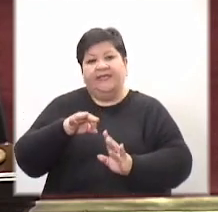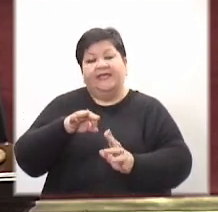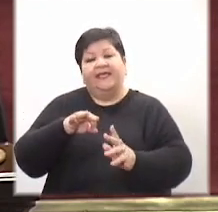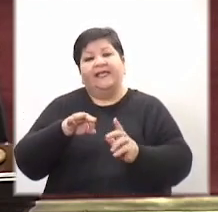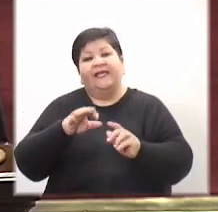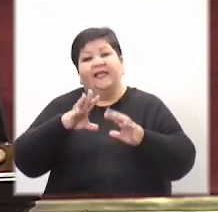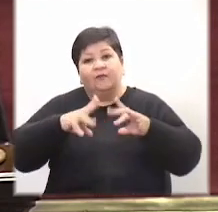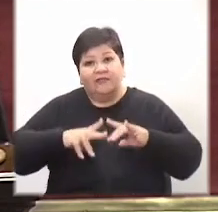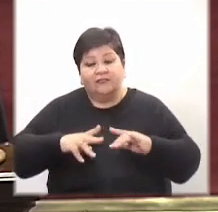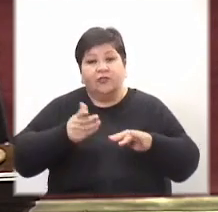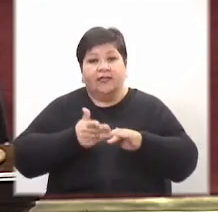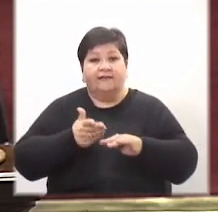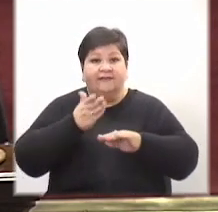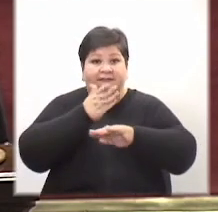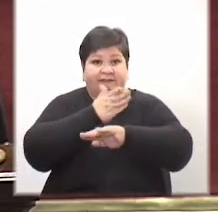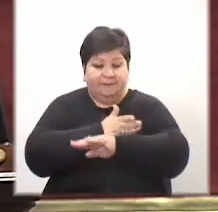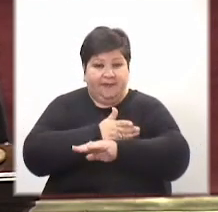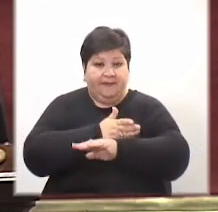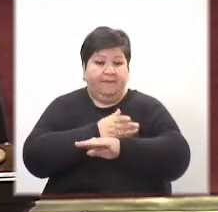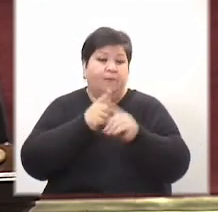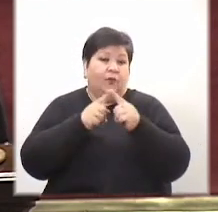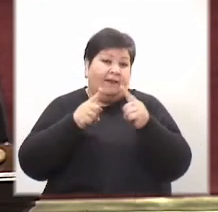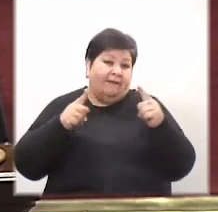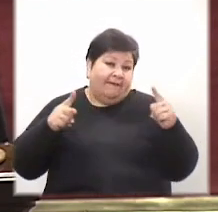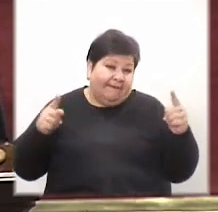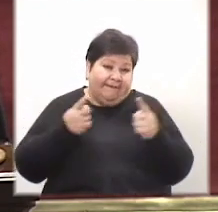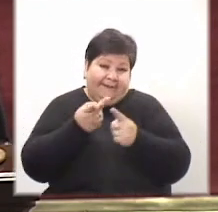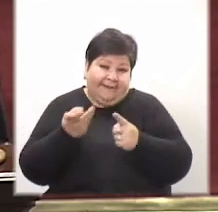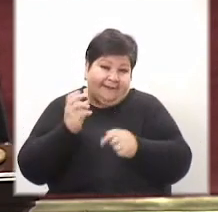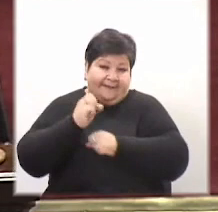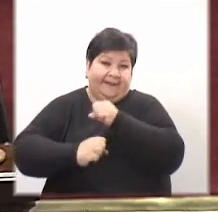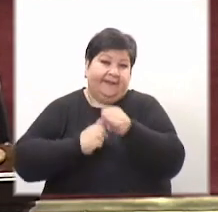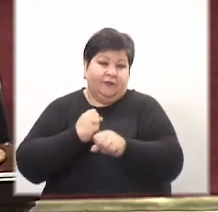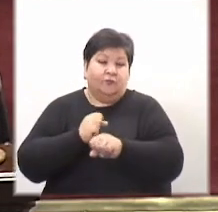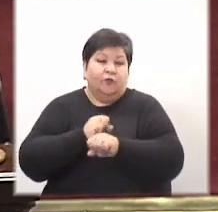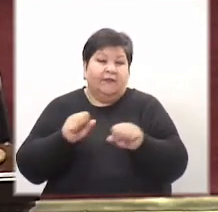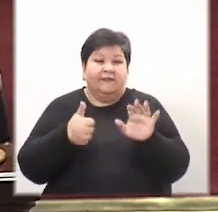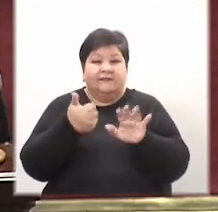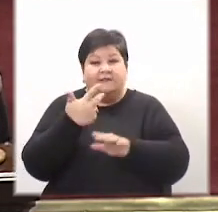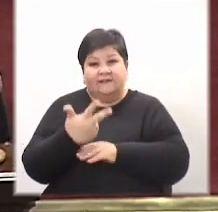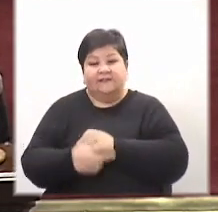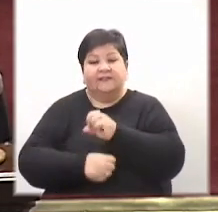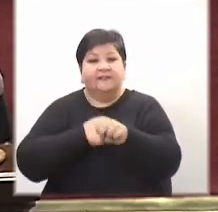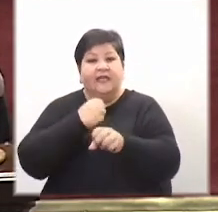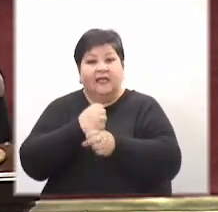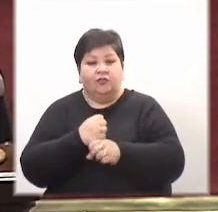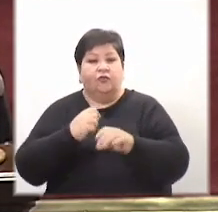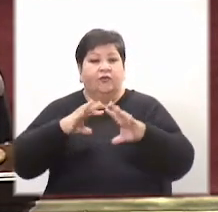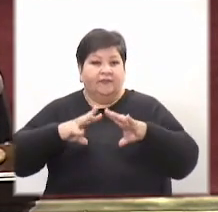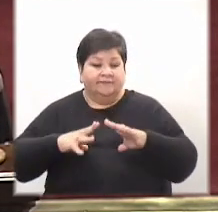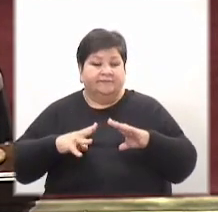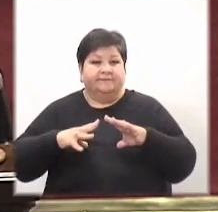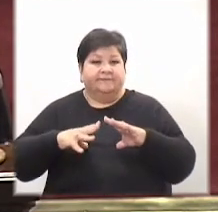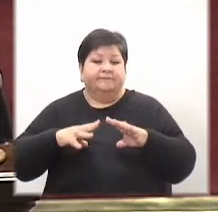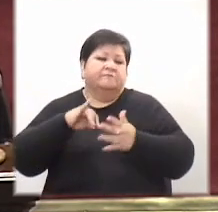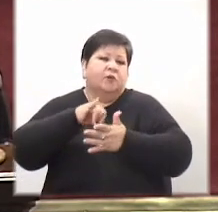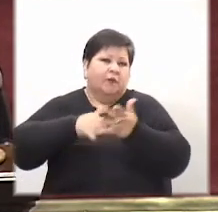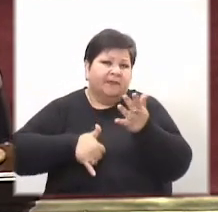jubilaciones anticipadas por extensa carrera, el trabajador se podrá jubilar con 63 años, edad promedio de la jubilación